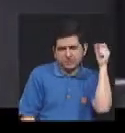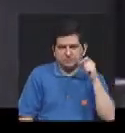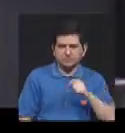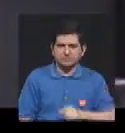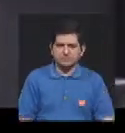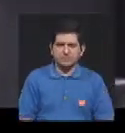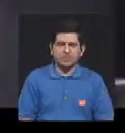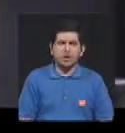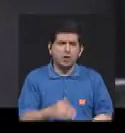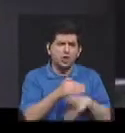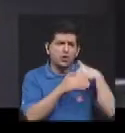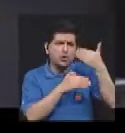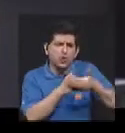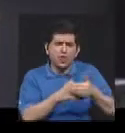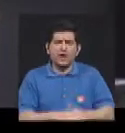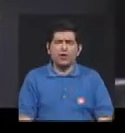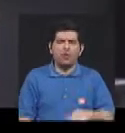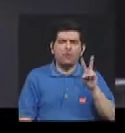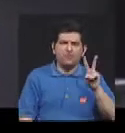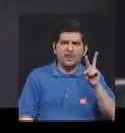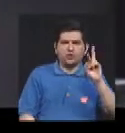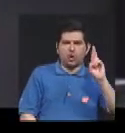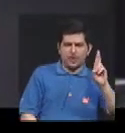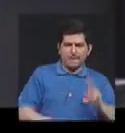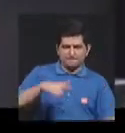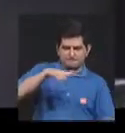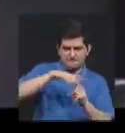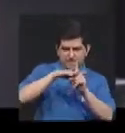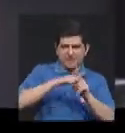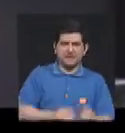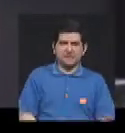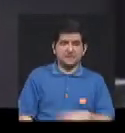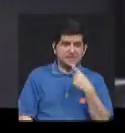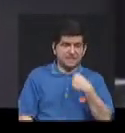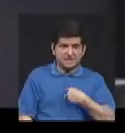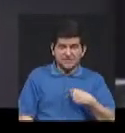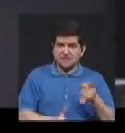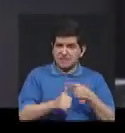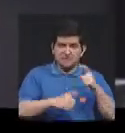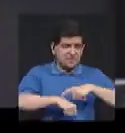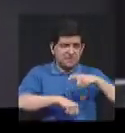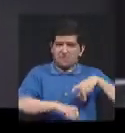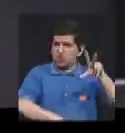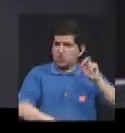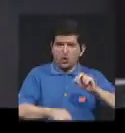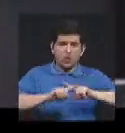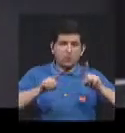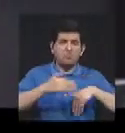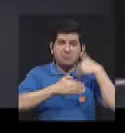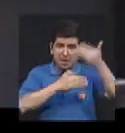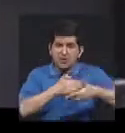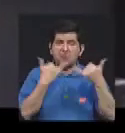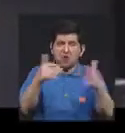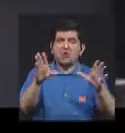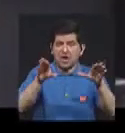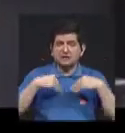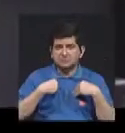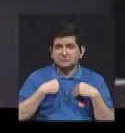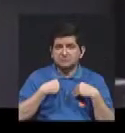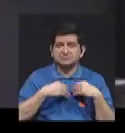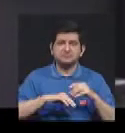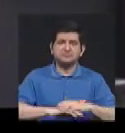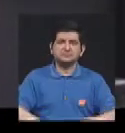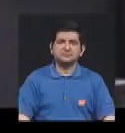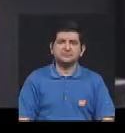supuesto. Más tarde vino Víctor Ramírez, porque al principio me dijo que no, pero después ya